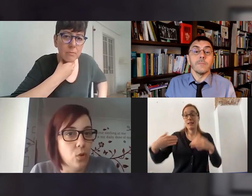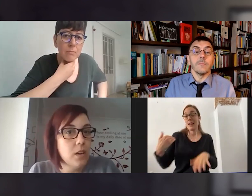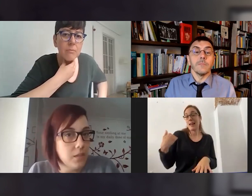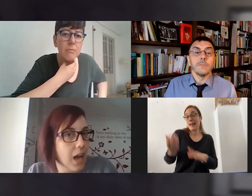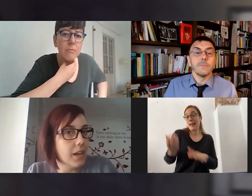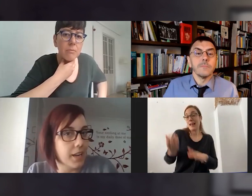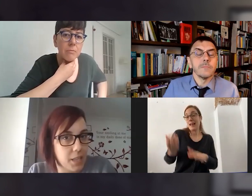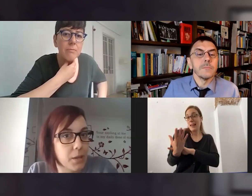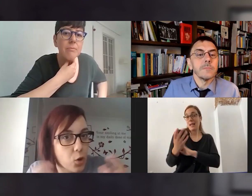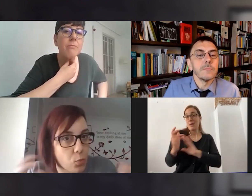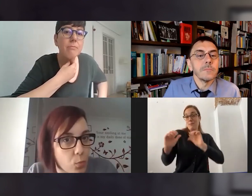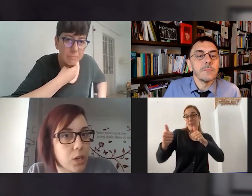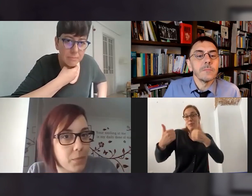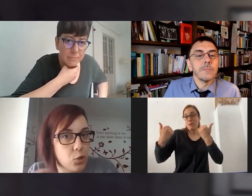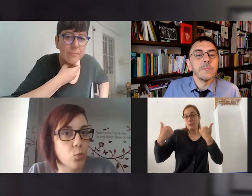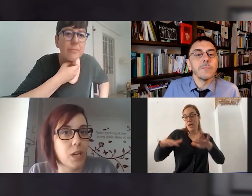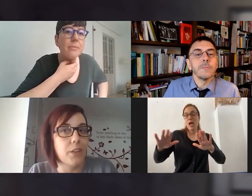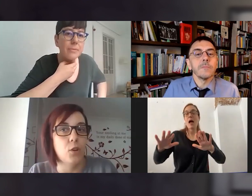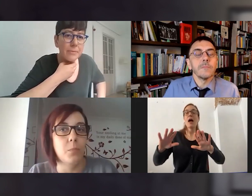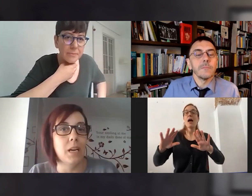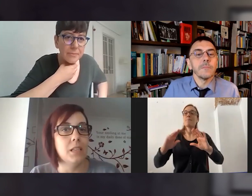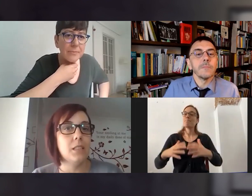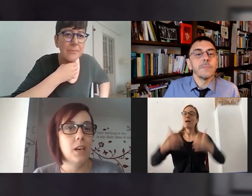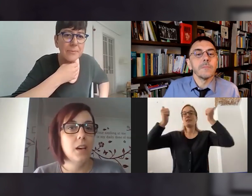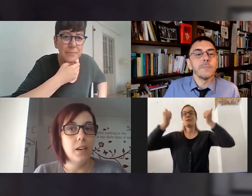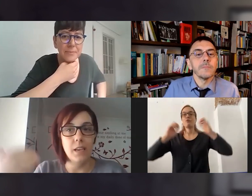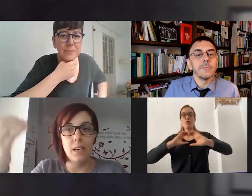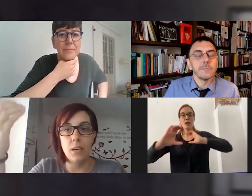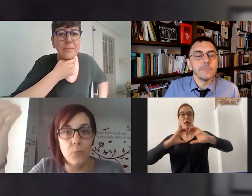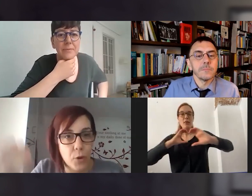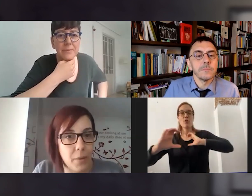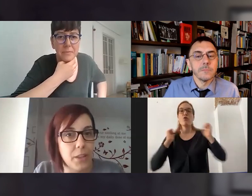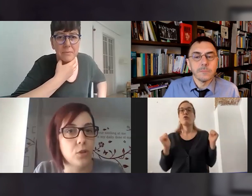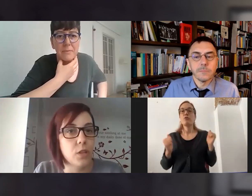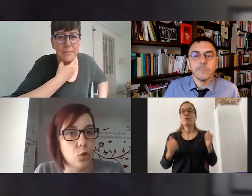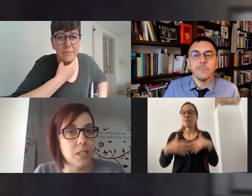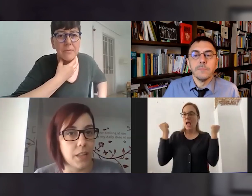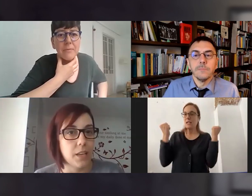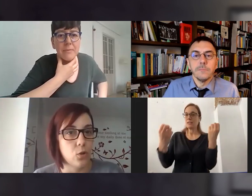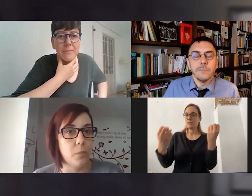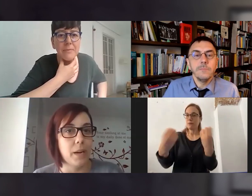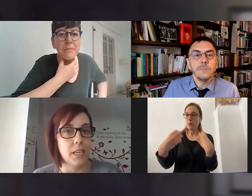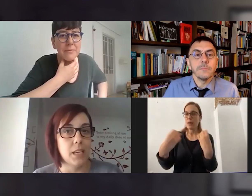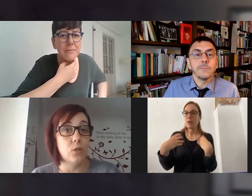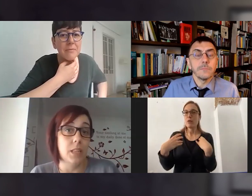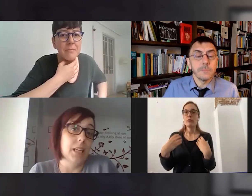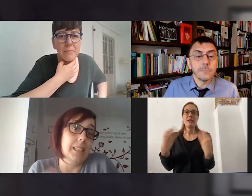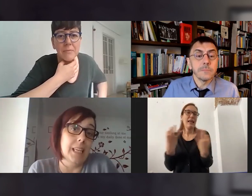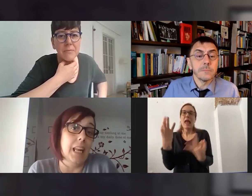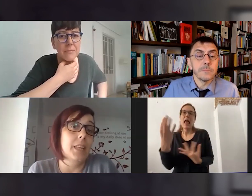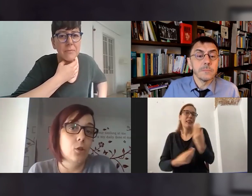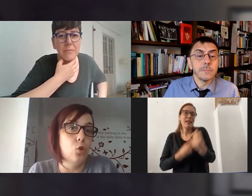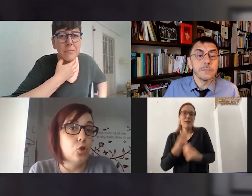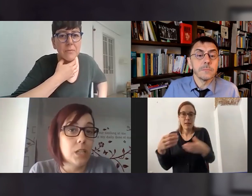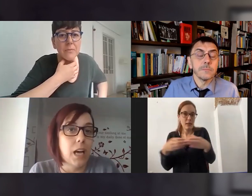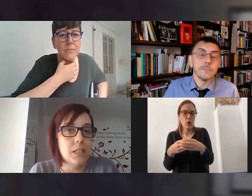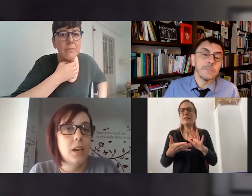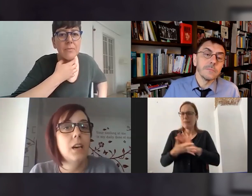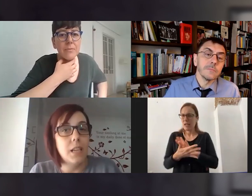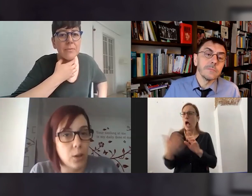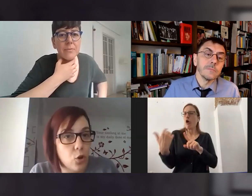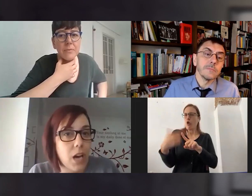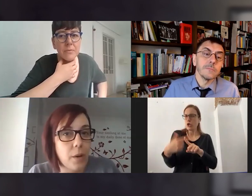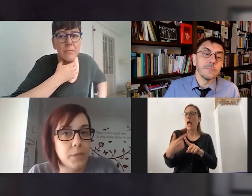empezando ya a recibir como mucha más comunicación y más información de lo que está haciendo el partido, es decir, que se están haciendo